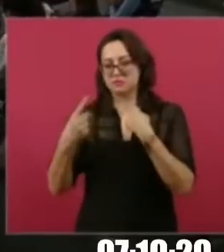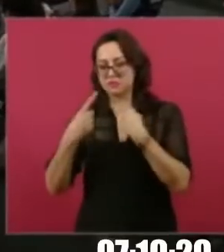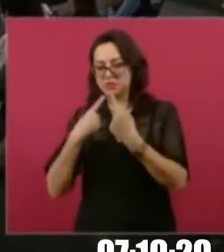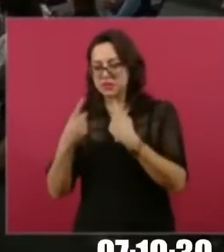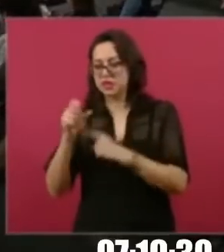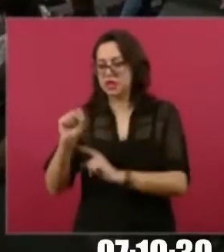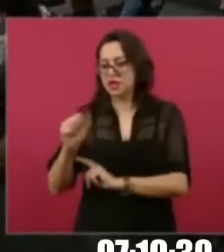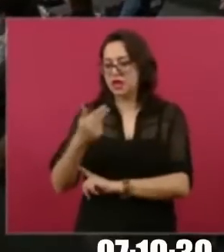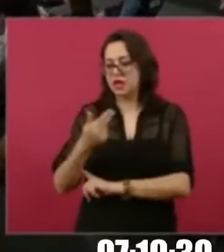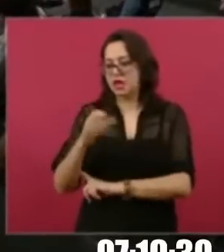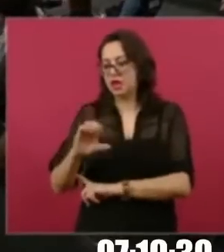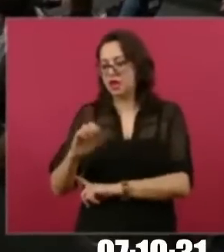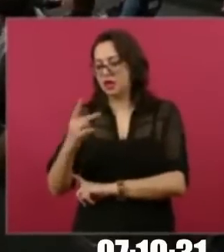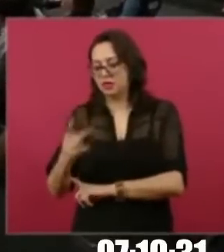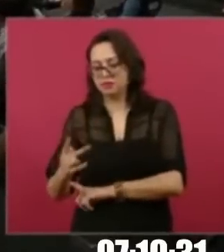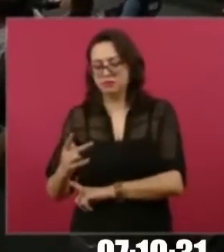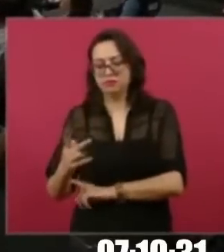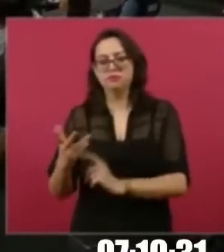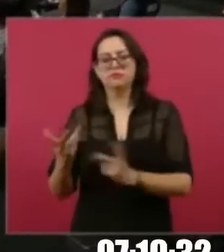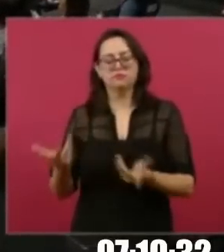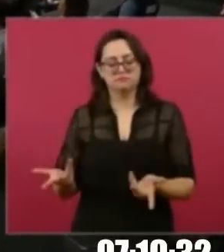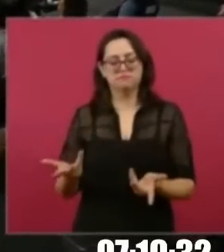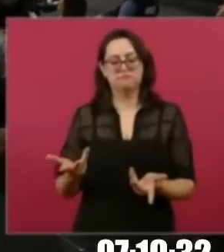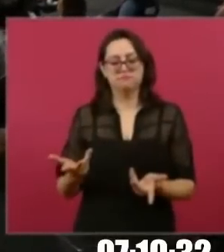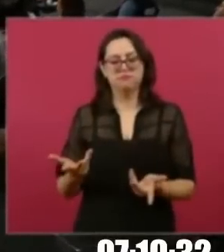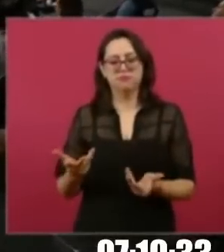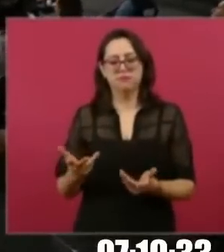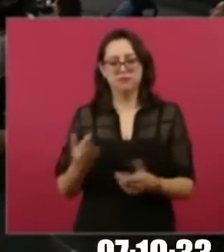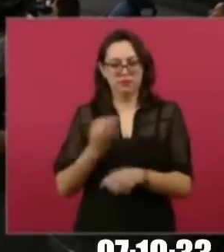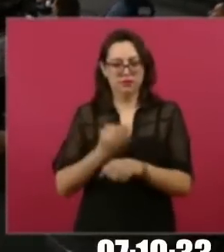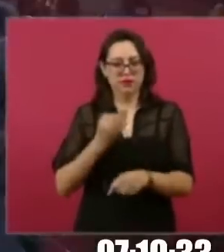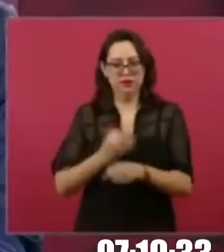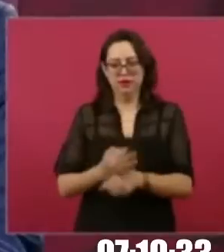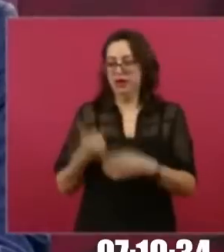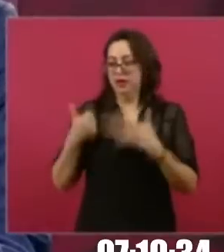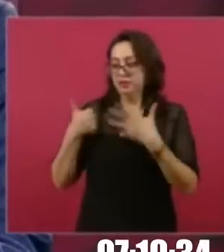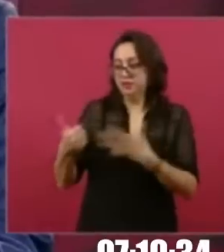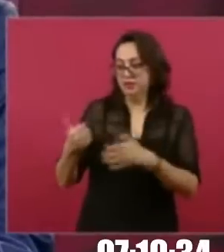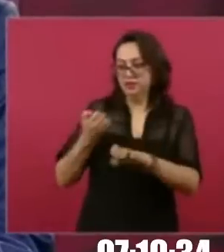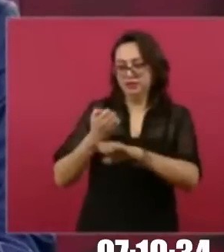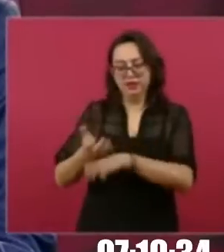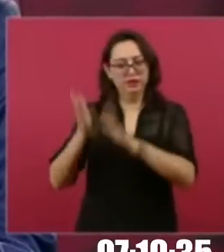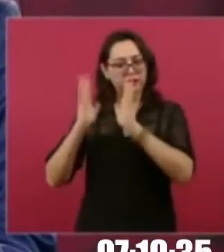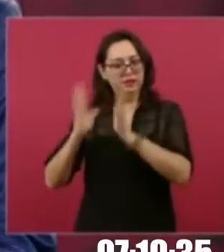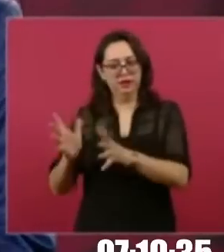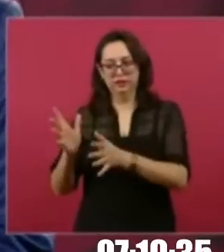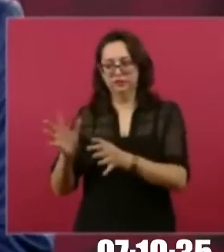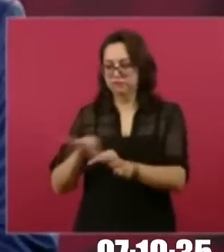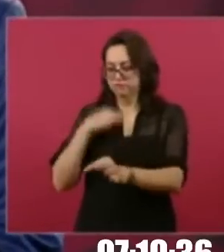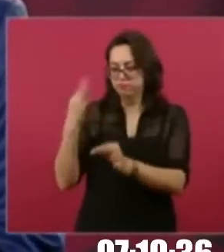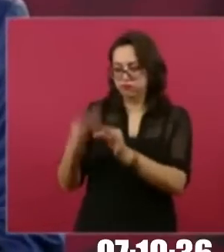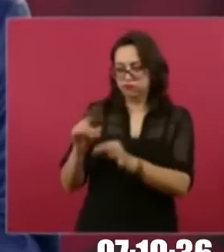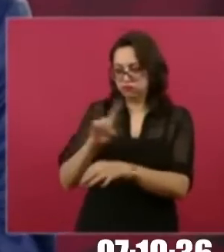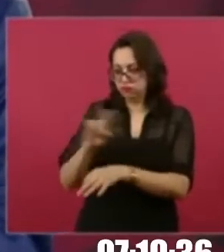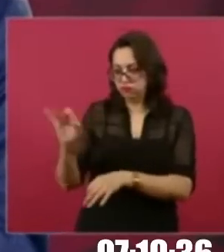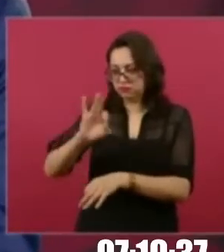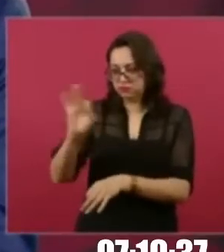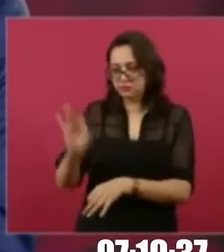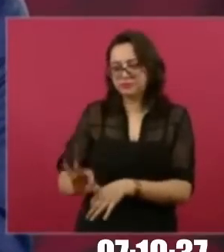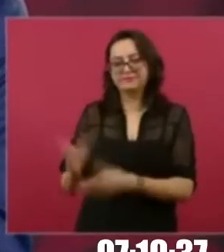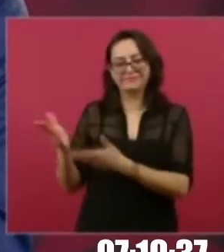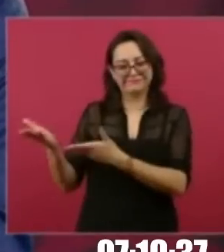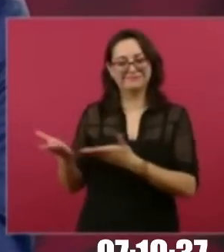pero ya iniciamos con estos seis gobiernos estatales y bienvenidos